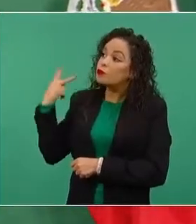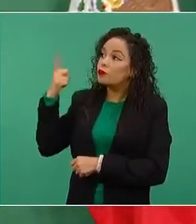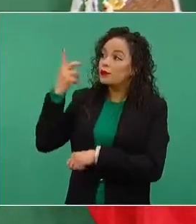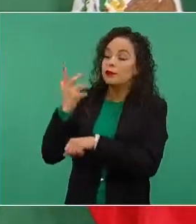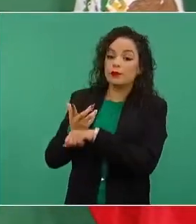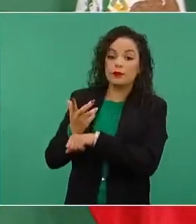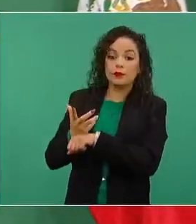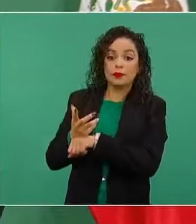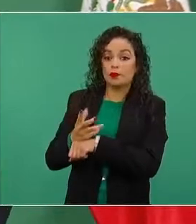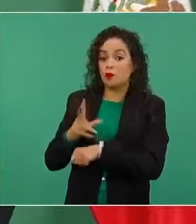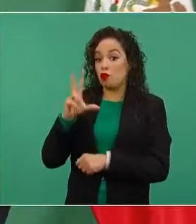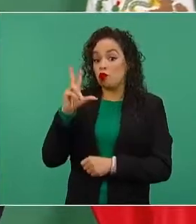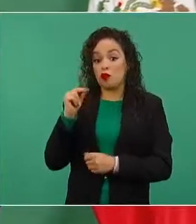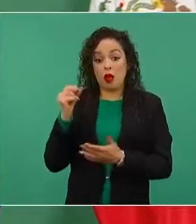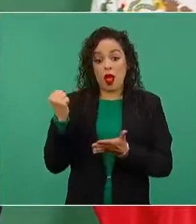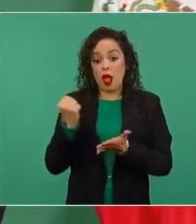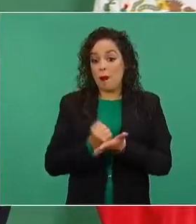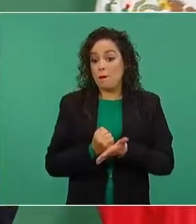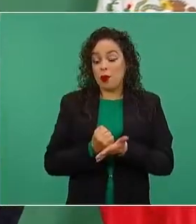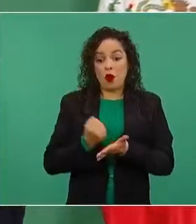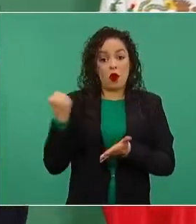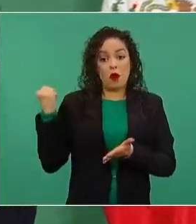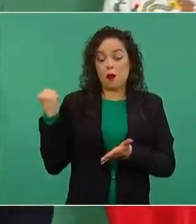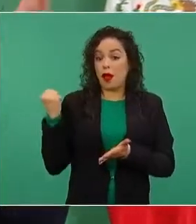no la aprobaron